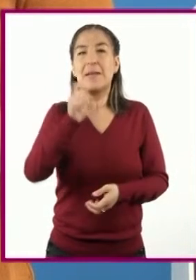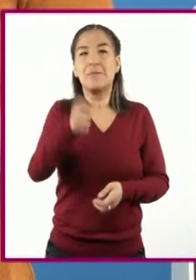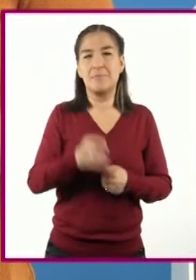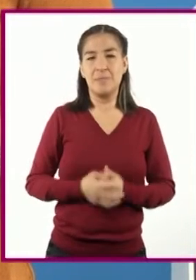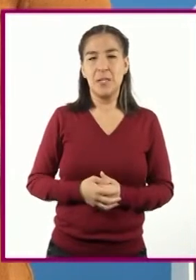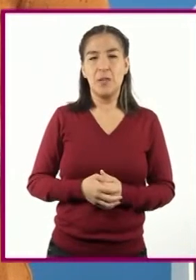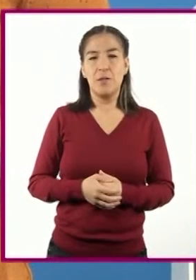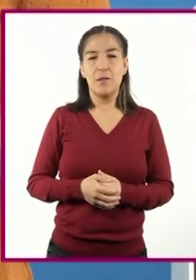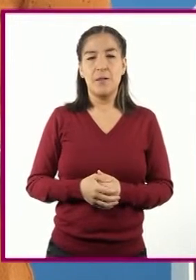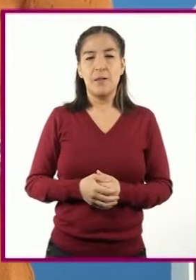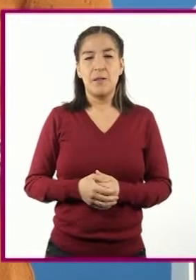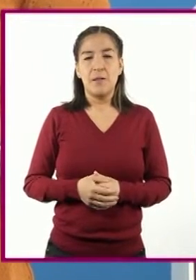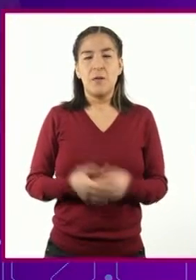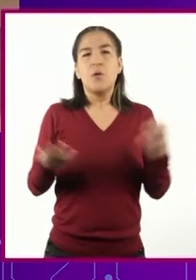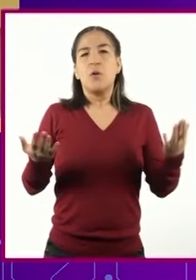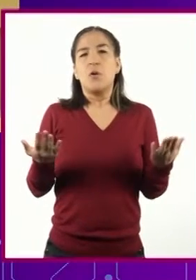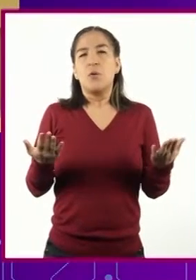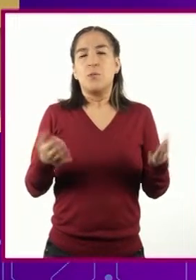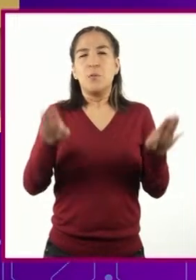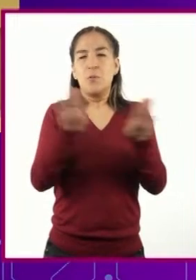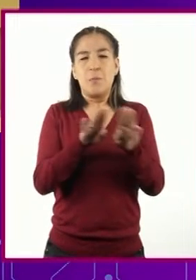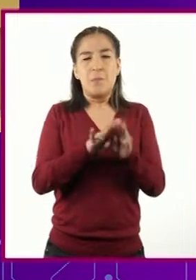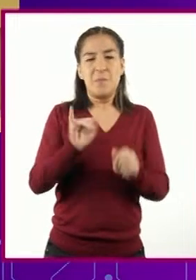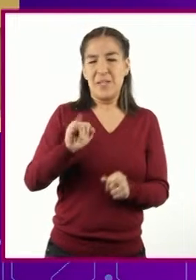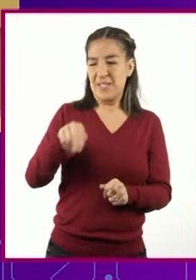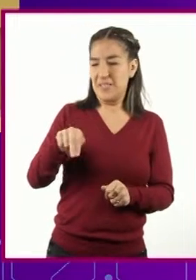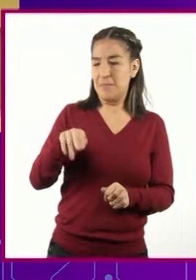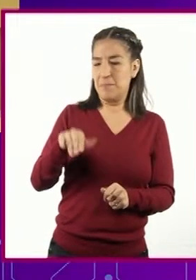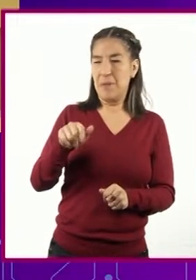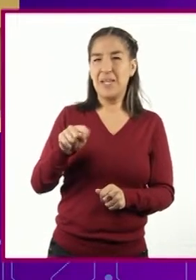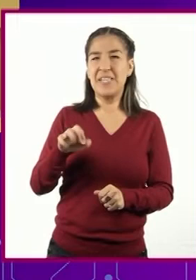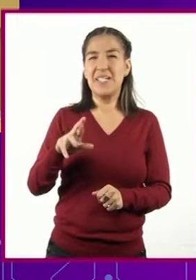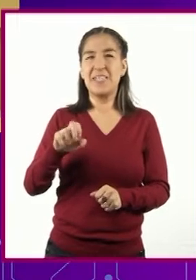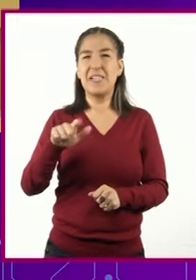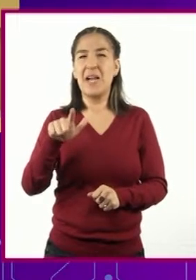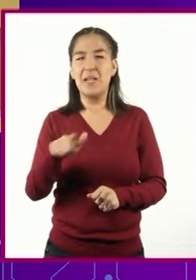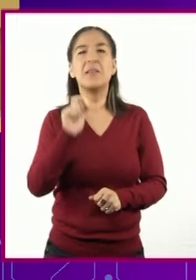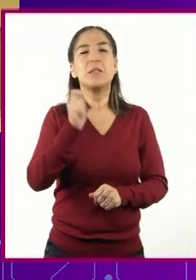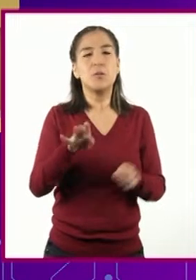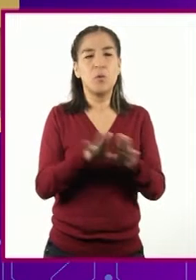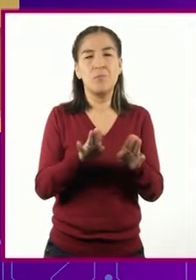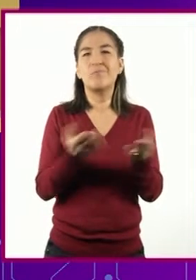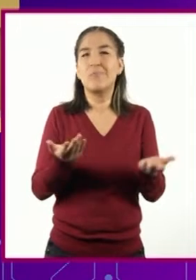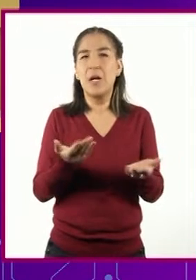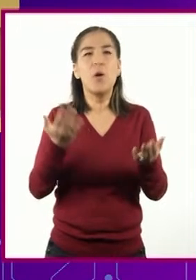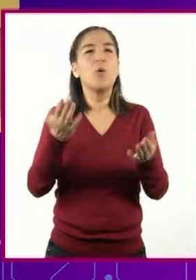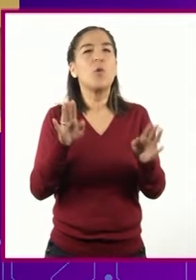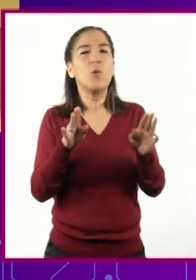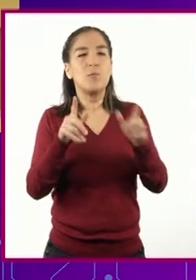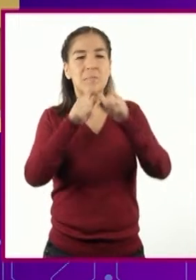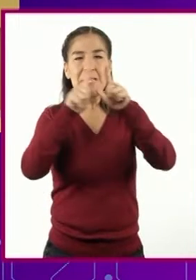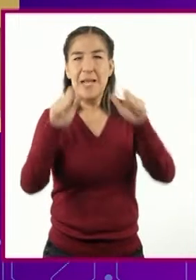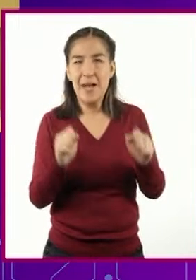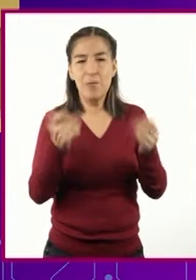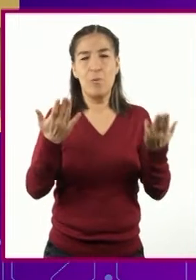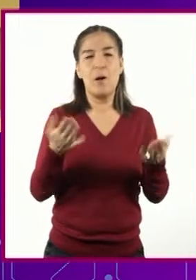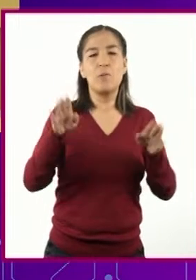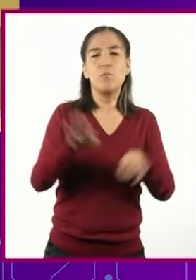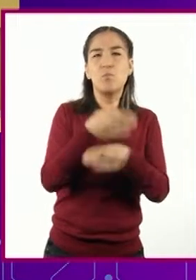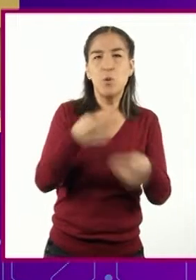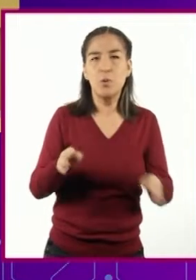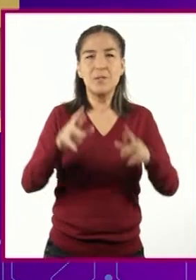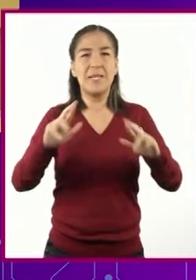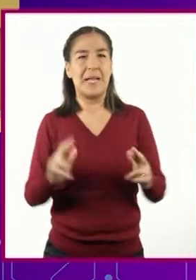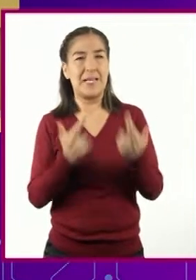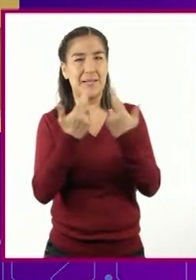forma inmaterial, es decir, intangible, como la lengua, la música y la